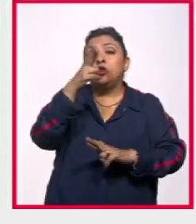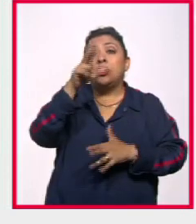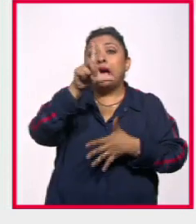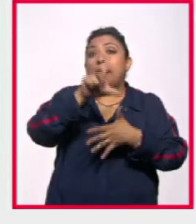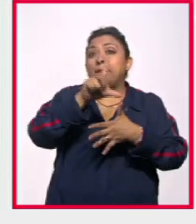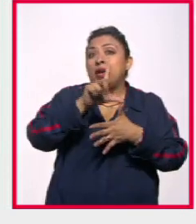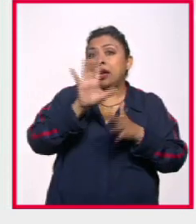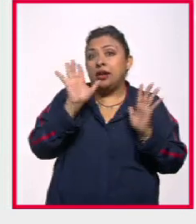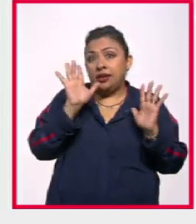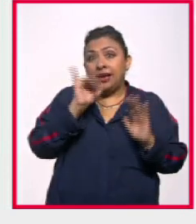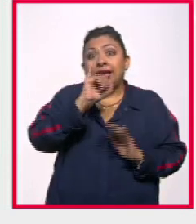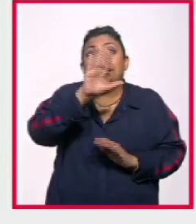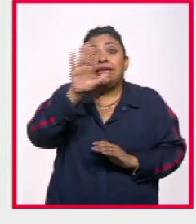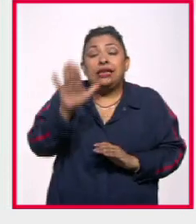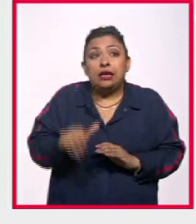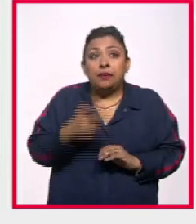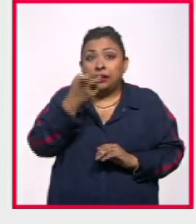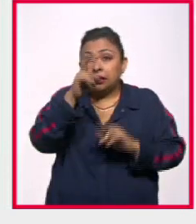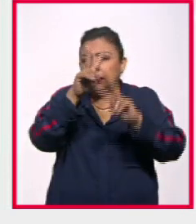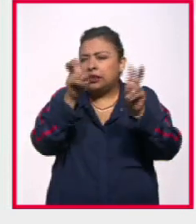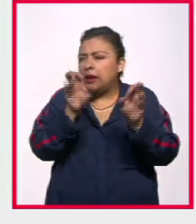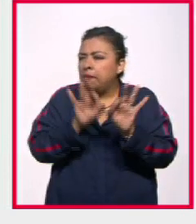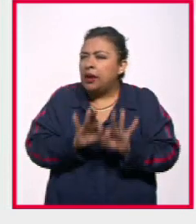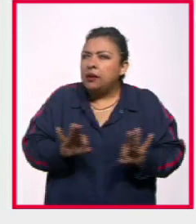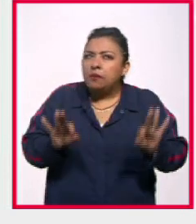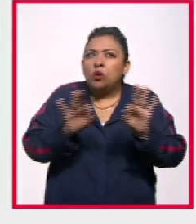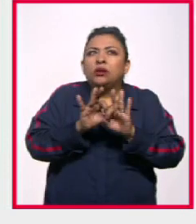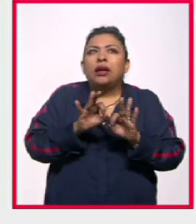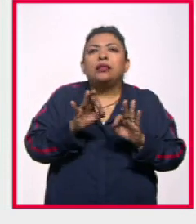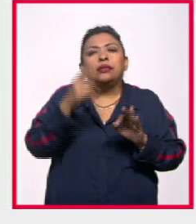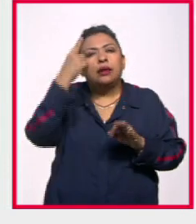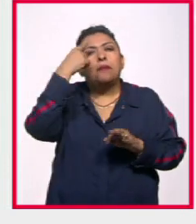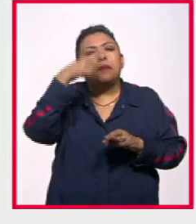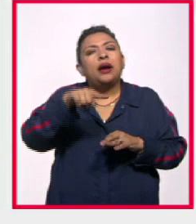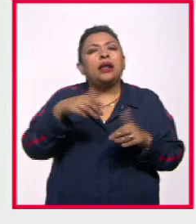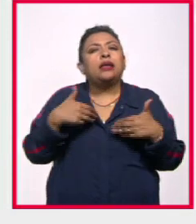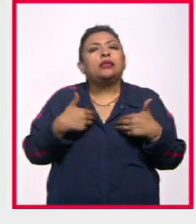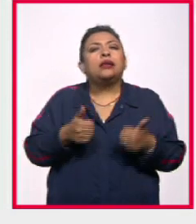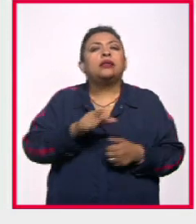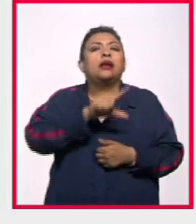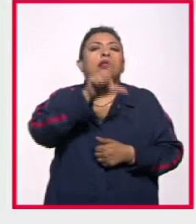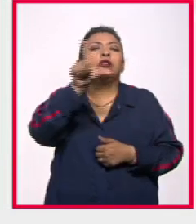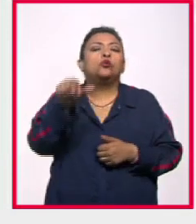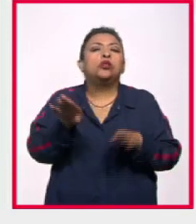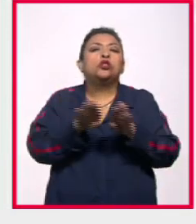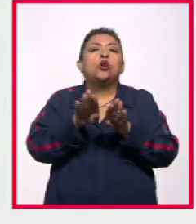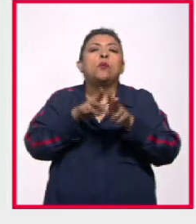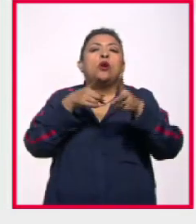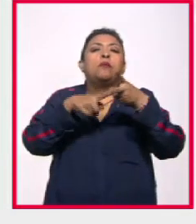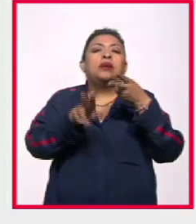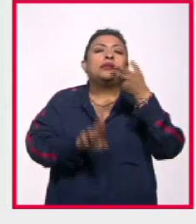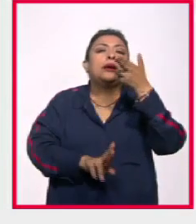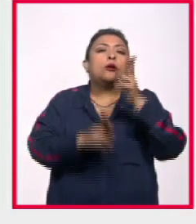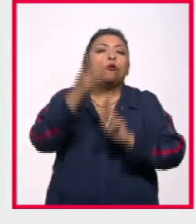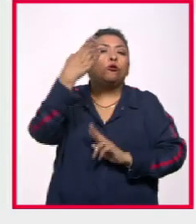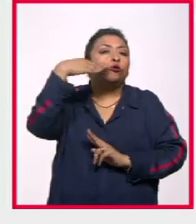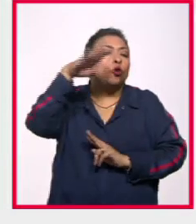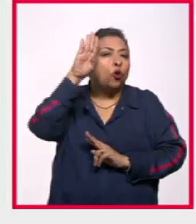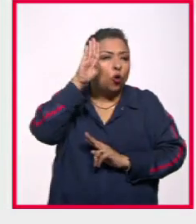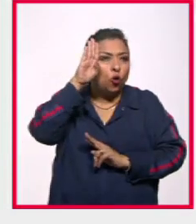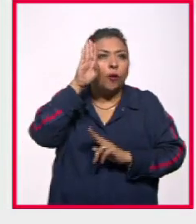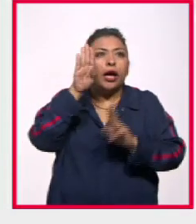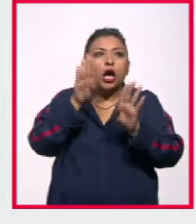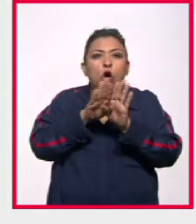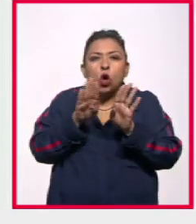Latina. Y es un tema clave para saber posteriormente cómo es que se da la Revolución Cubana, cómo es que se